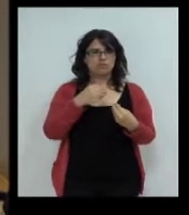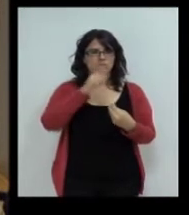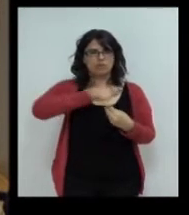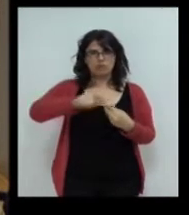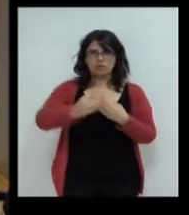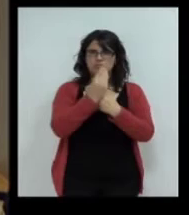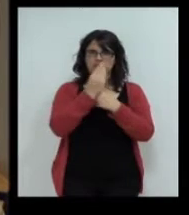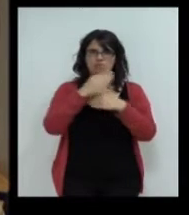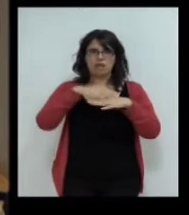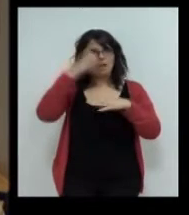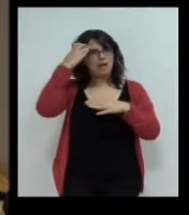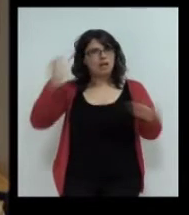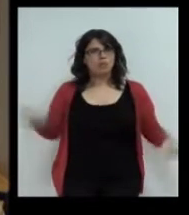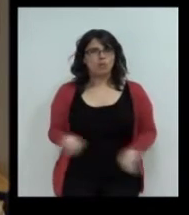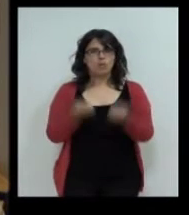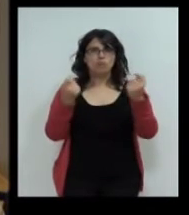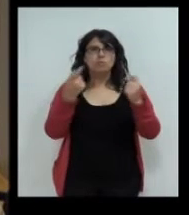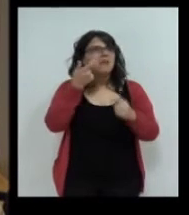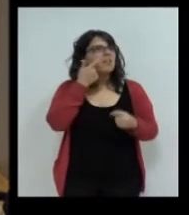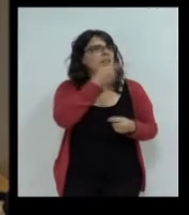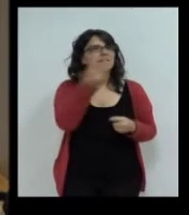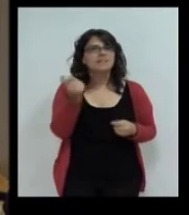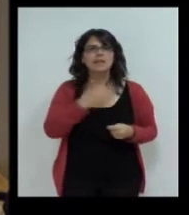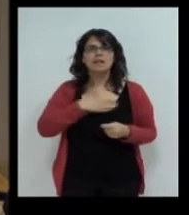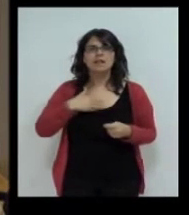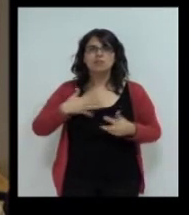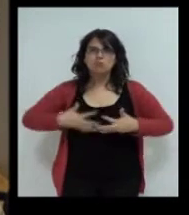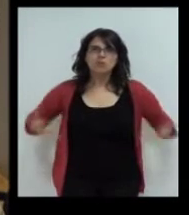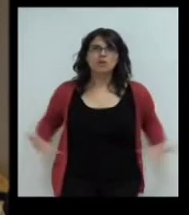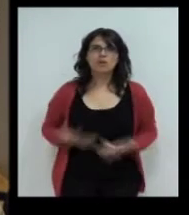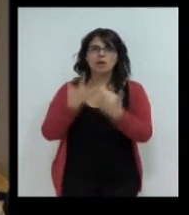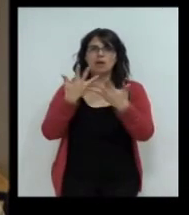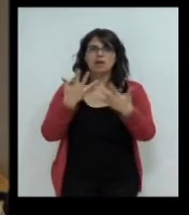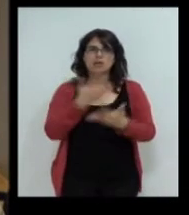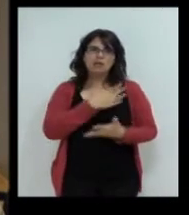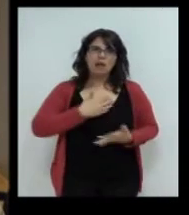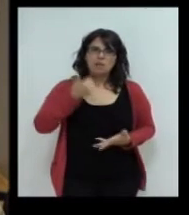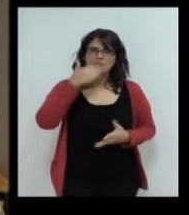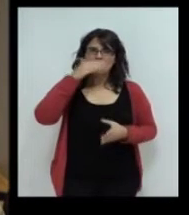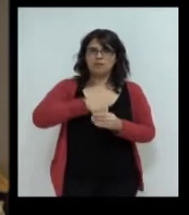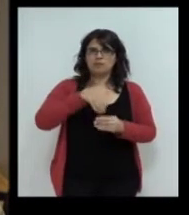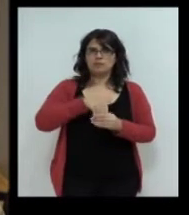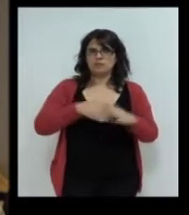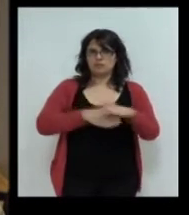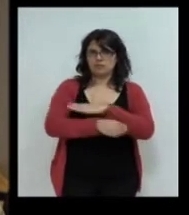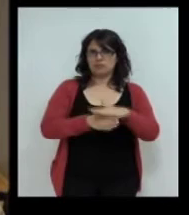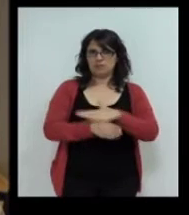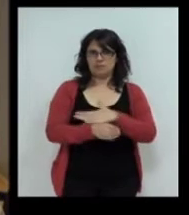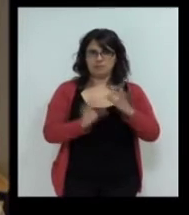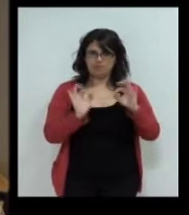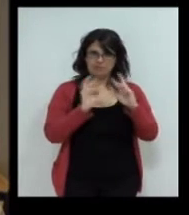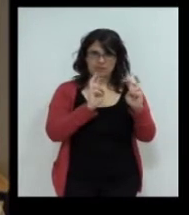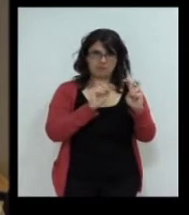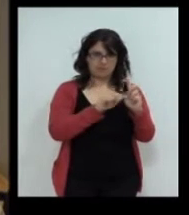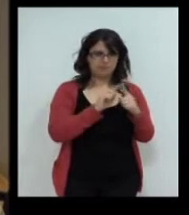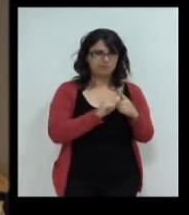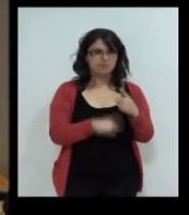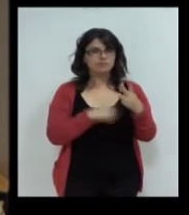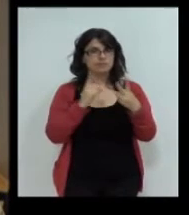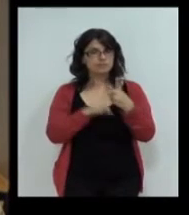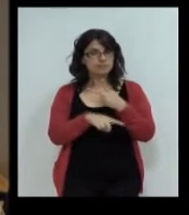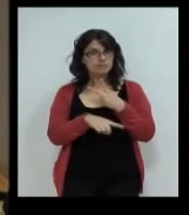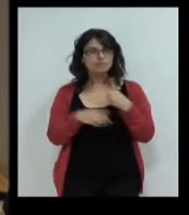ver si se quiere potenciar o hacer más accesibilidad en los contenidos. Eso en cuanto a la producción de contenidos.